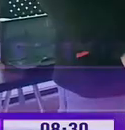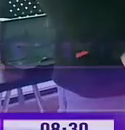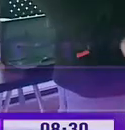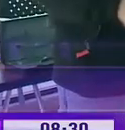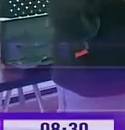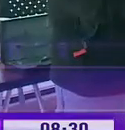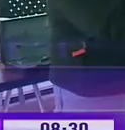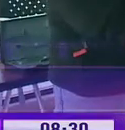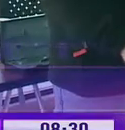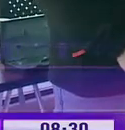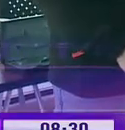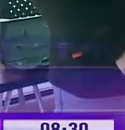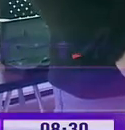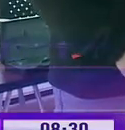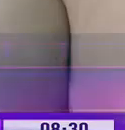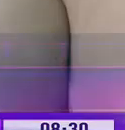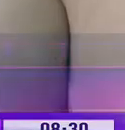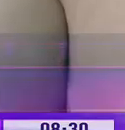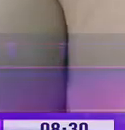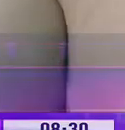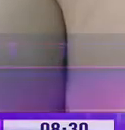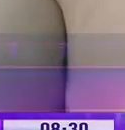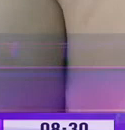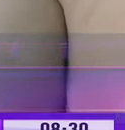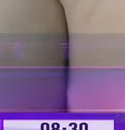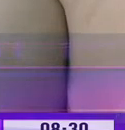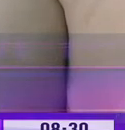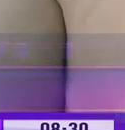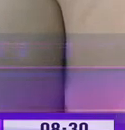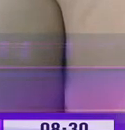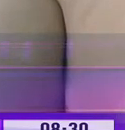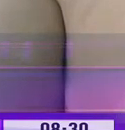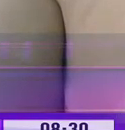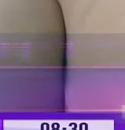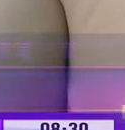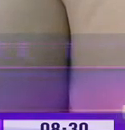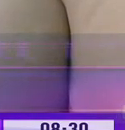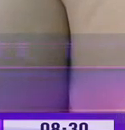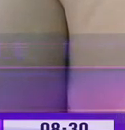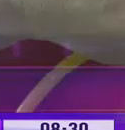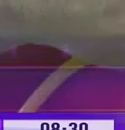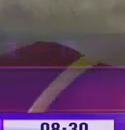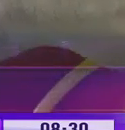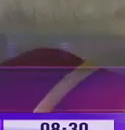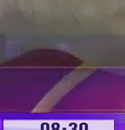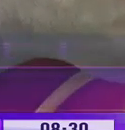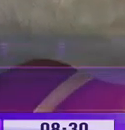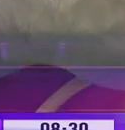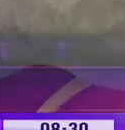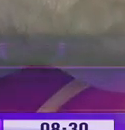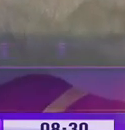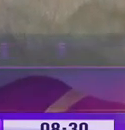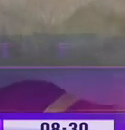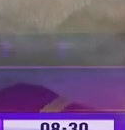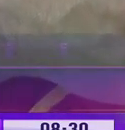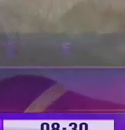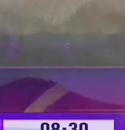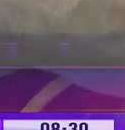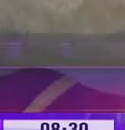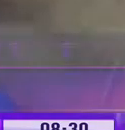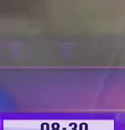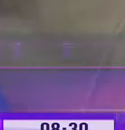una pausa comercial. Al retornar les contamos que un grupo de jóvenes profesionales de aquí en el Ecuador crearon un prototipo de respirador para ayudar a